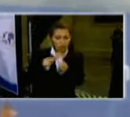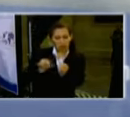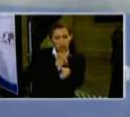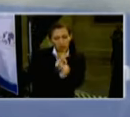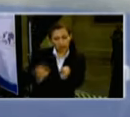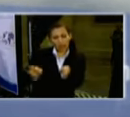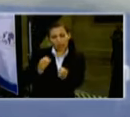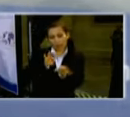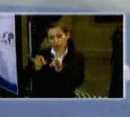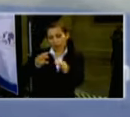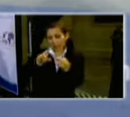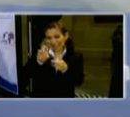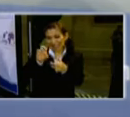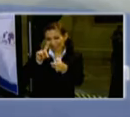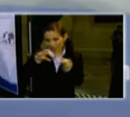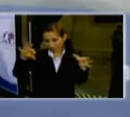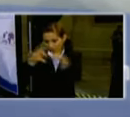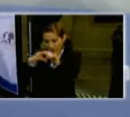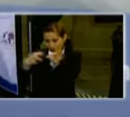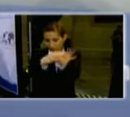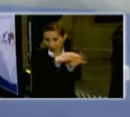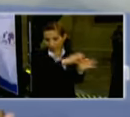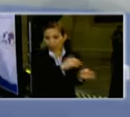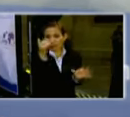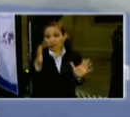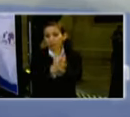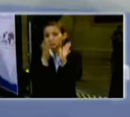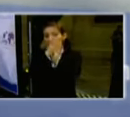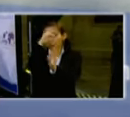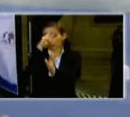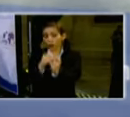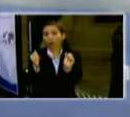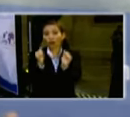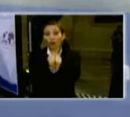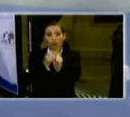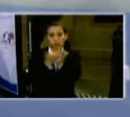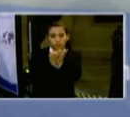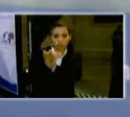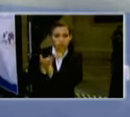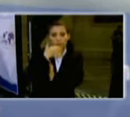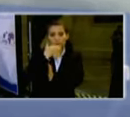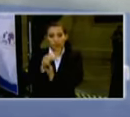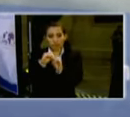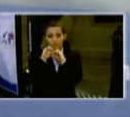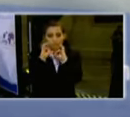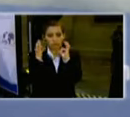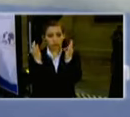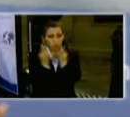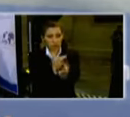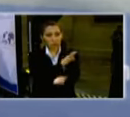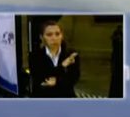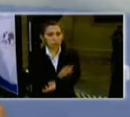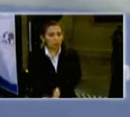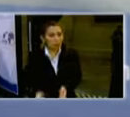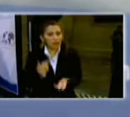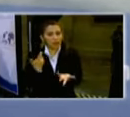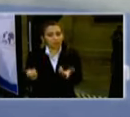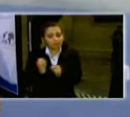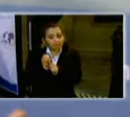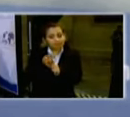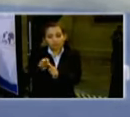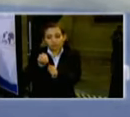en redes y por lo tanto la participación de México con una estrategia bien estructurada podría estar